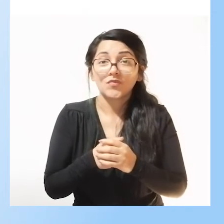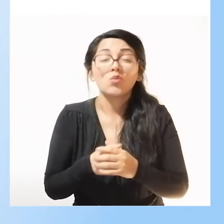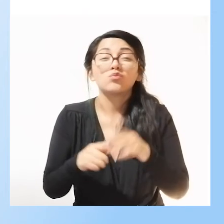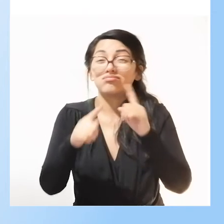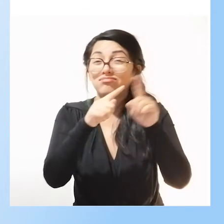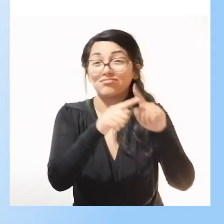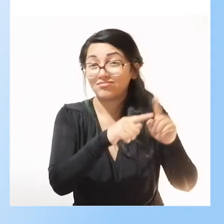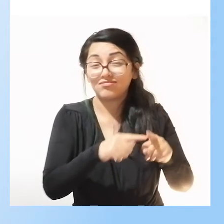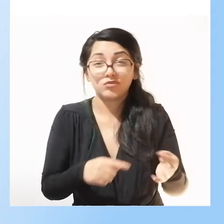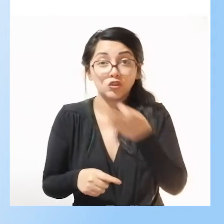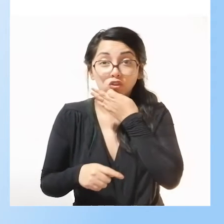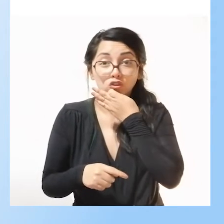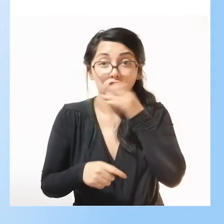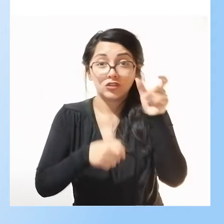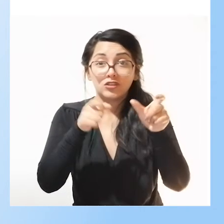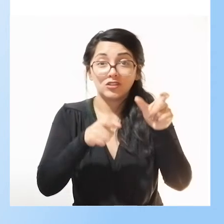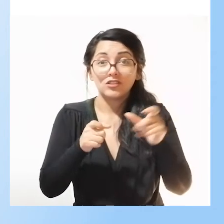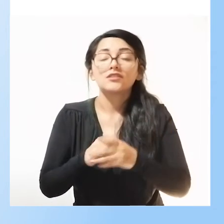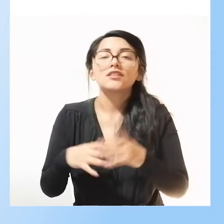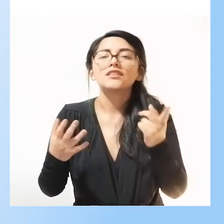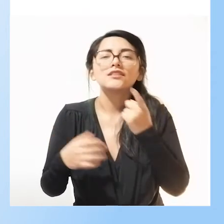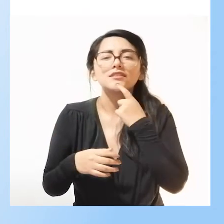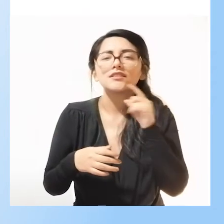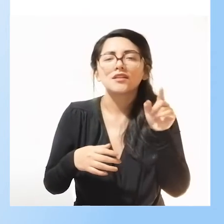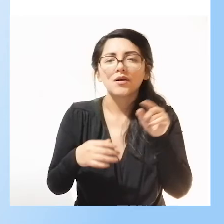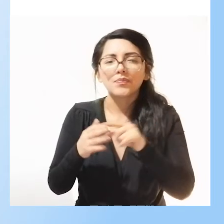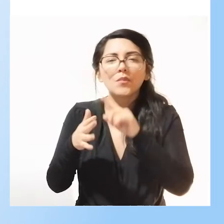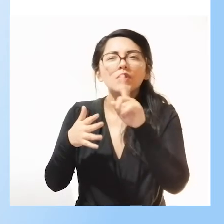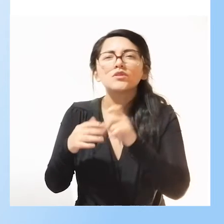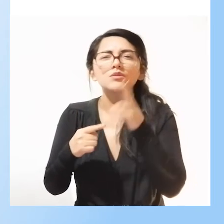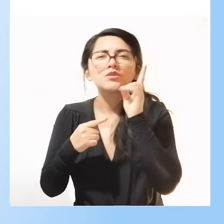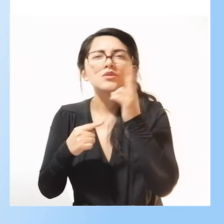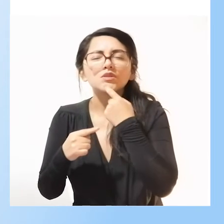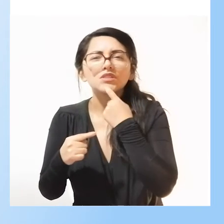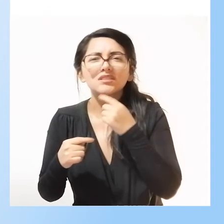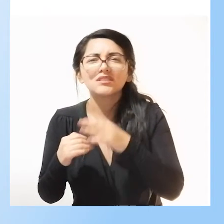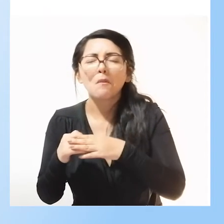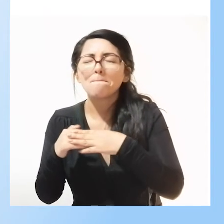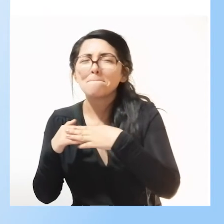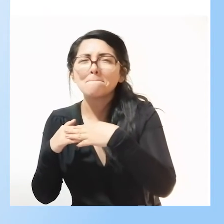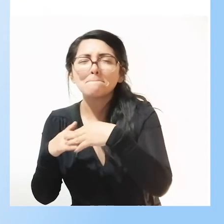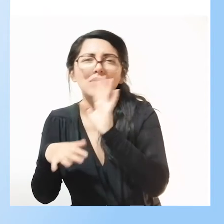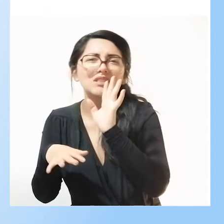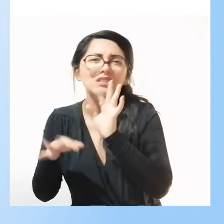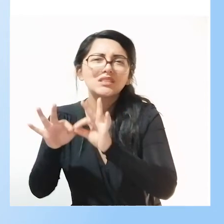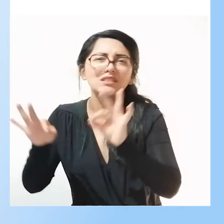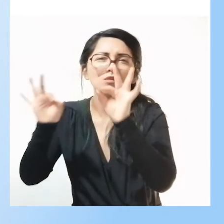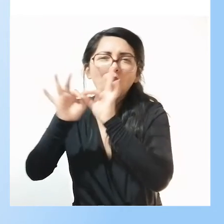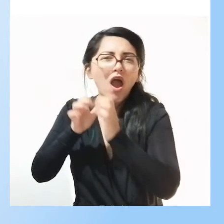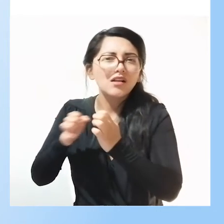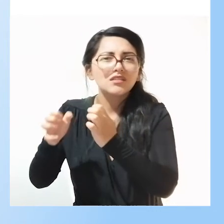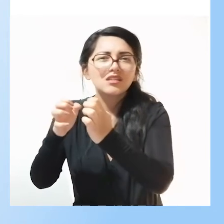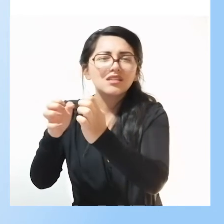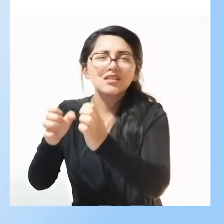especialistas. Y aquí tenemos nos preguntan los docentes cuáles son las principales estrategias para el trabajo